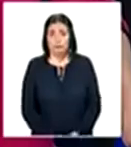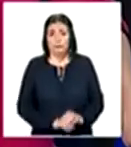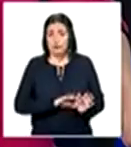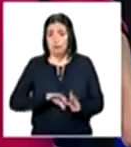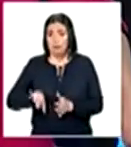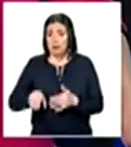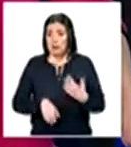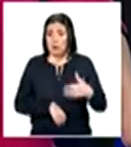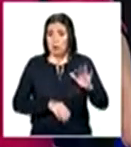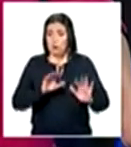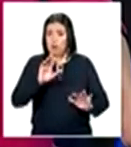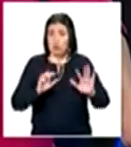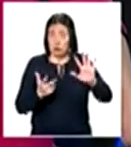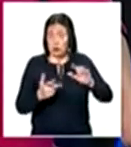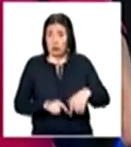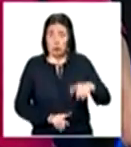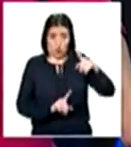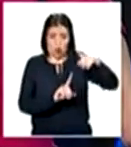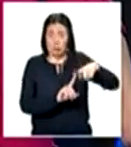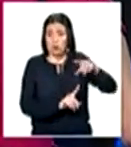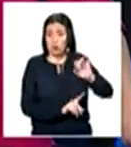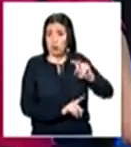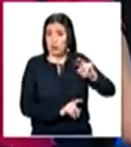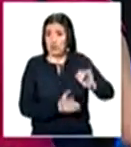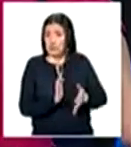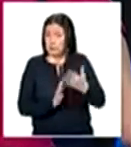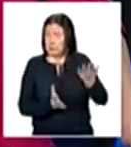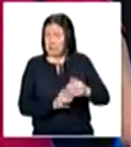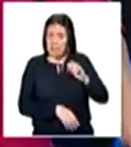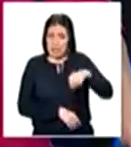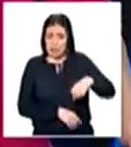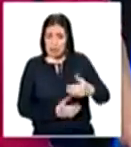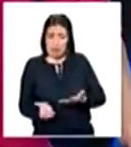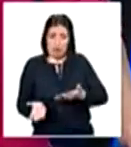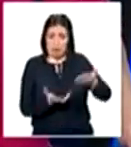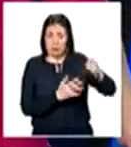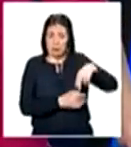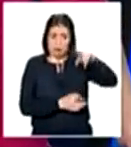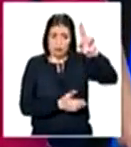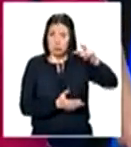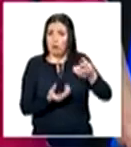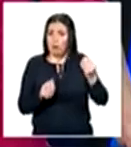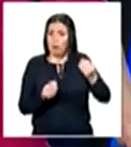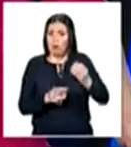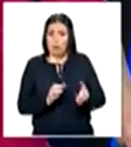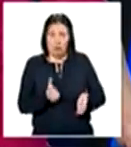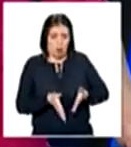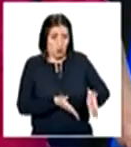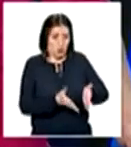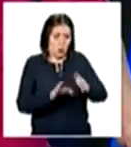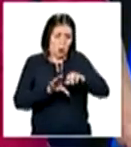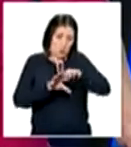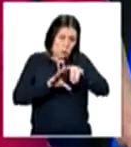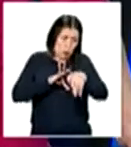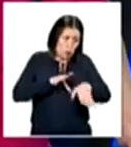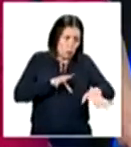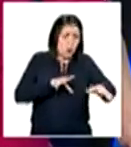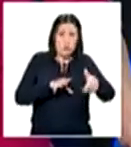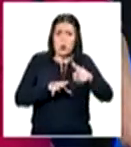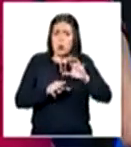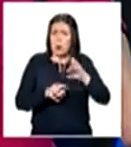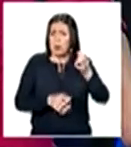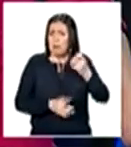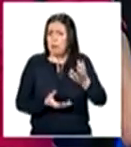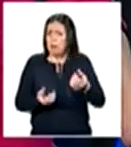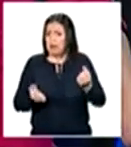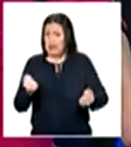Y más de 18 toneladas de leche que tenían como destino el norte del país se derramaron en la vía de evitamiento en Trujillo. Esto sucedió luego de que el